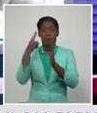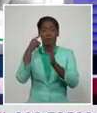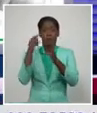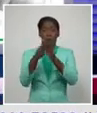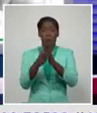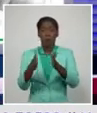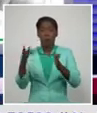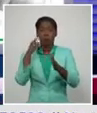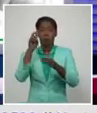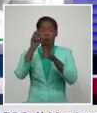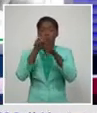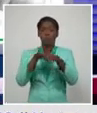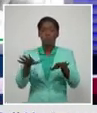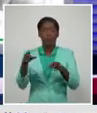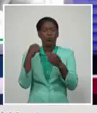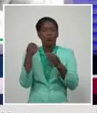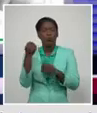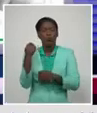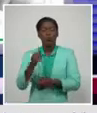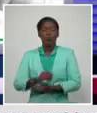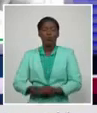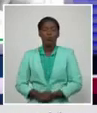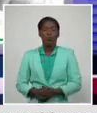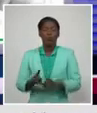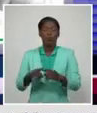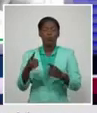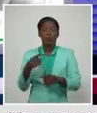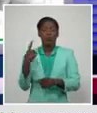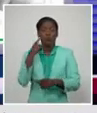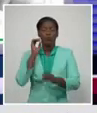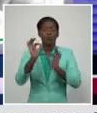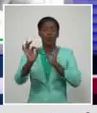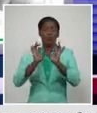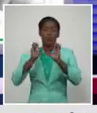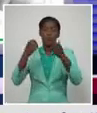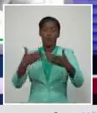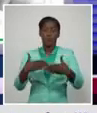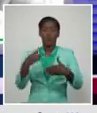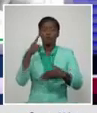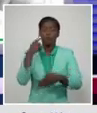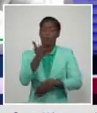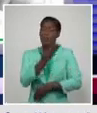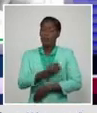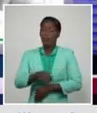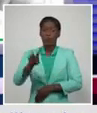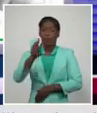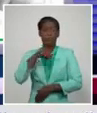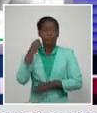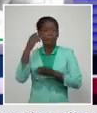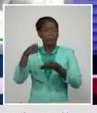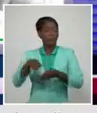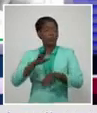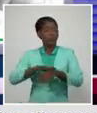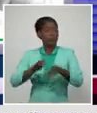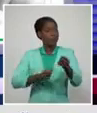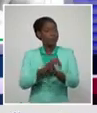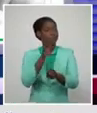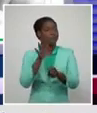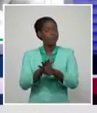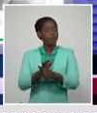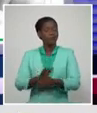jornada también a partir de la estadística epidemiológica. Lamentablemente 4 fallecidos como consecuencia de